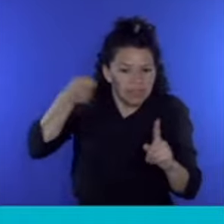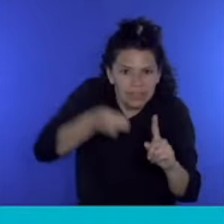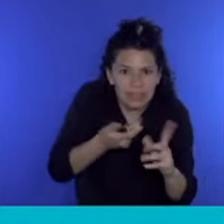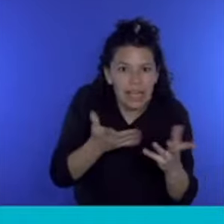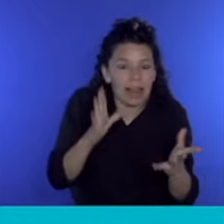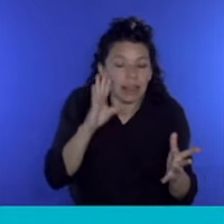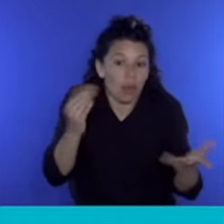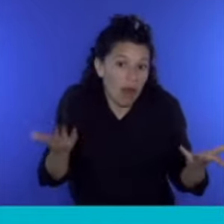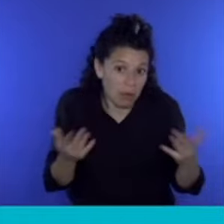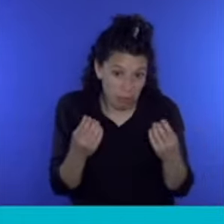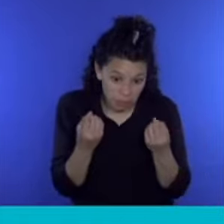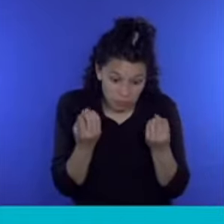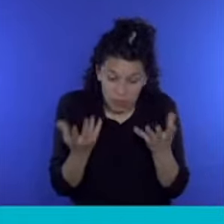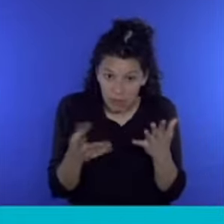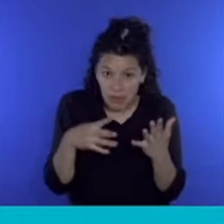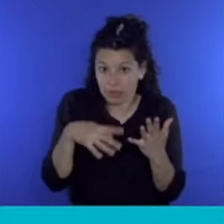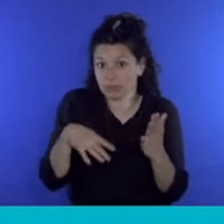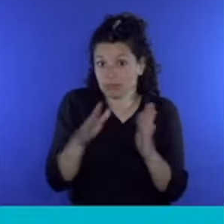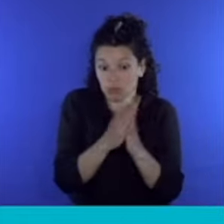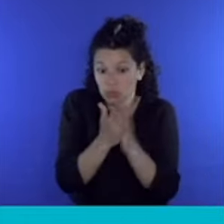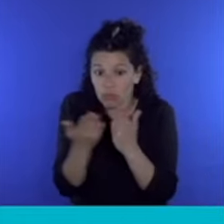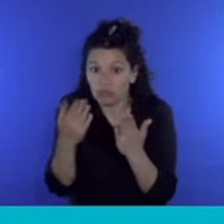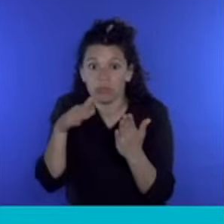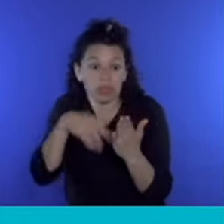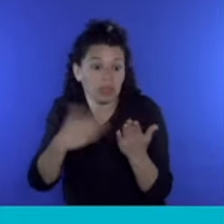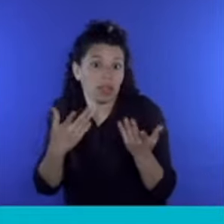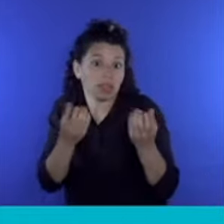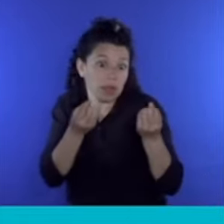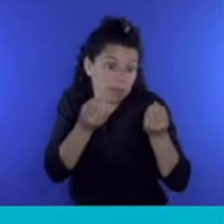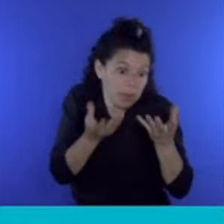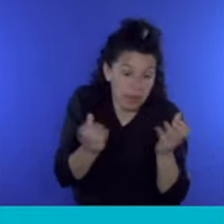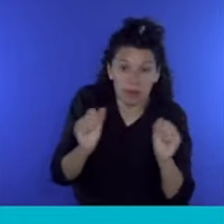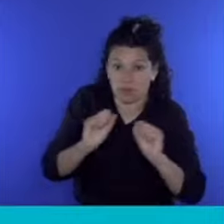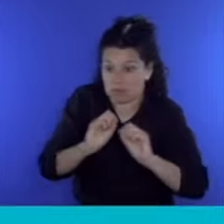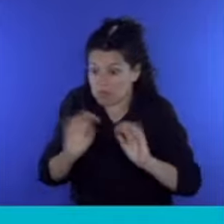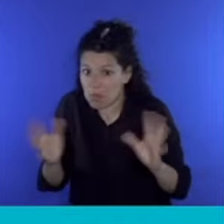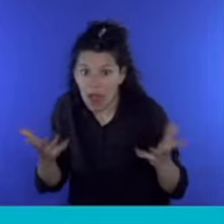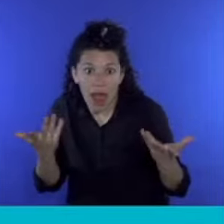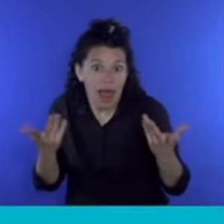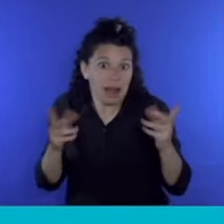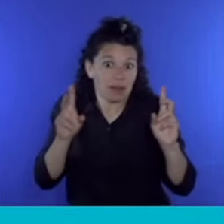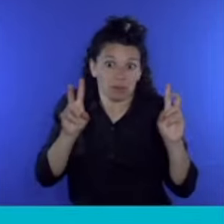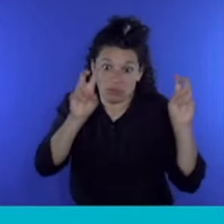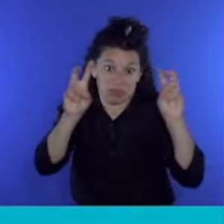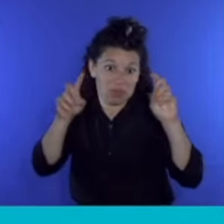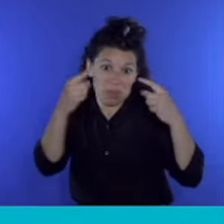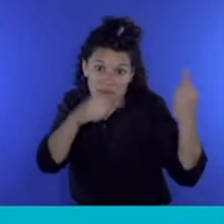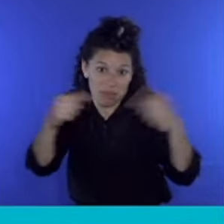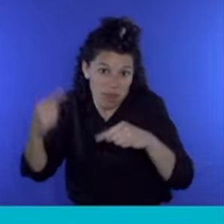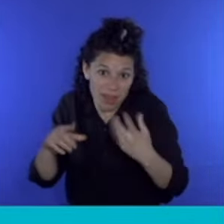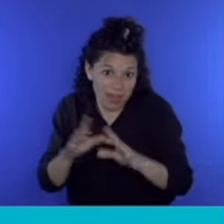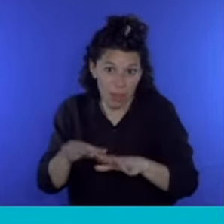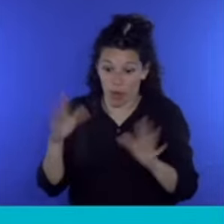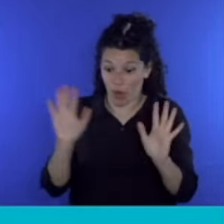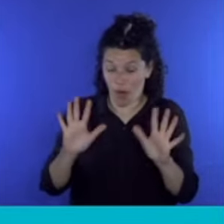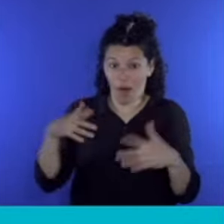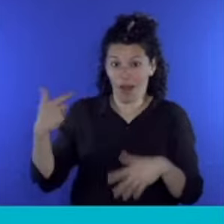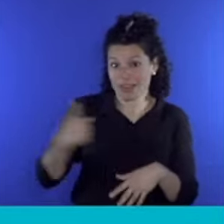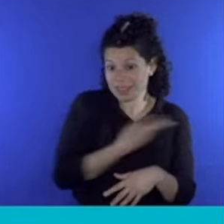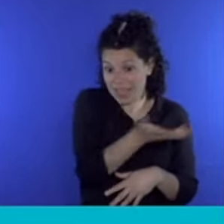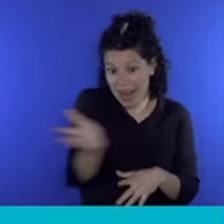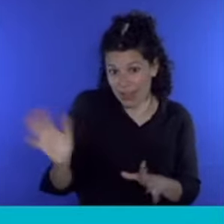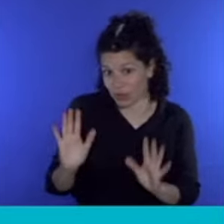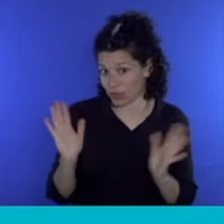literatura, buena, mala, que toca distintos problemas, nos forma en una conciencia sobre la sociedad. Cumple una